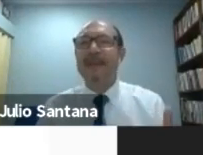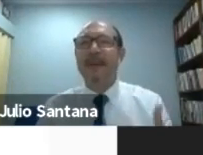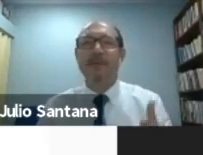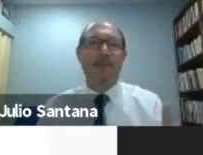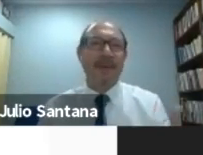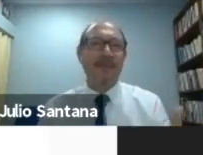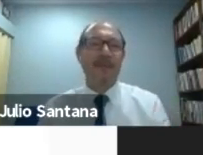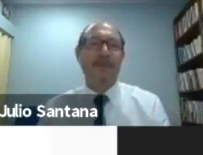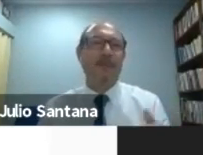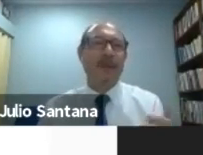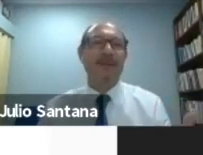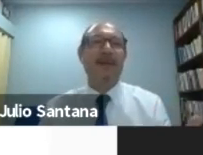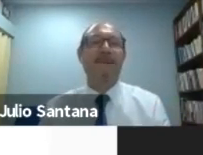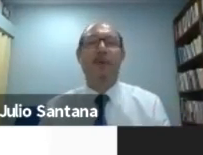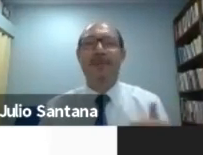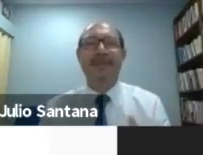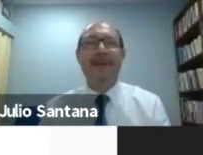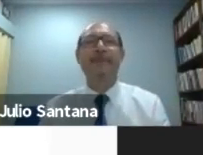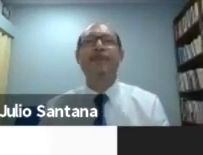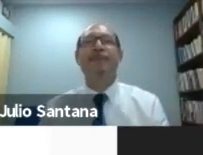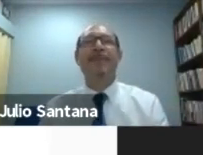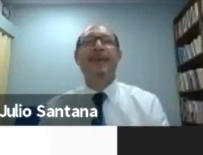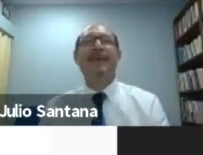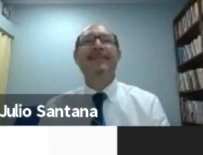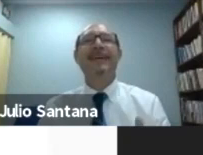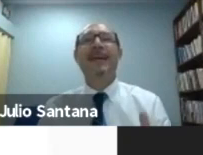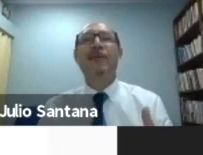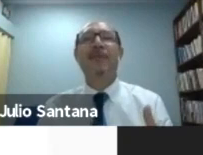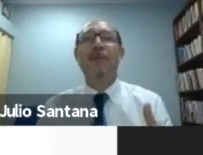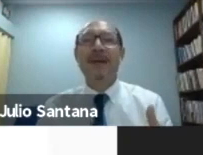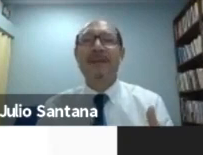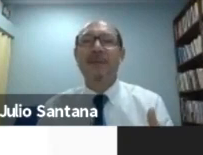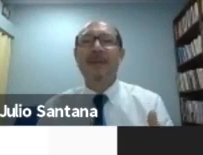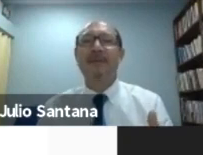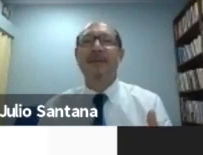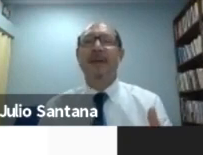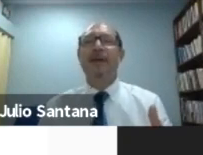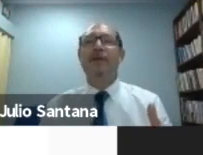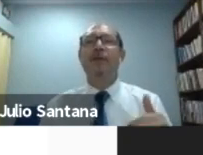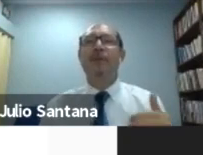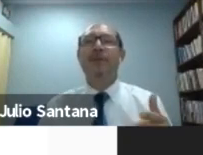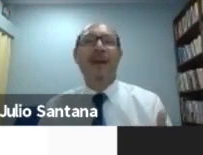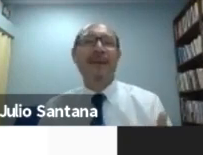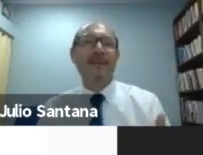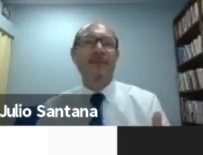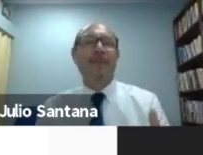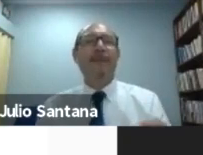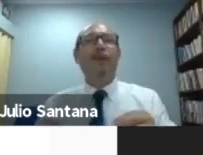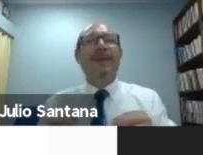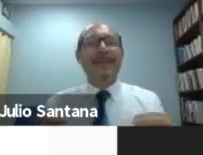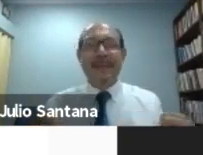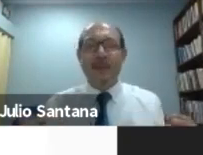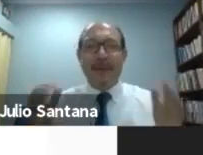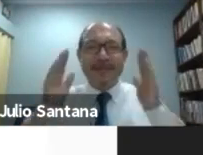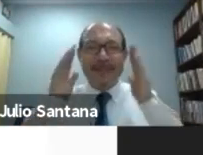las clínicas y sus espacios y sus prácticas, los hospitales, y se desarrollan buenas relaciones con los profesionales,